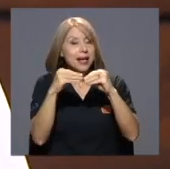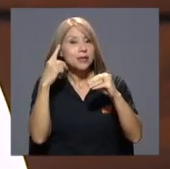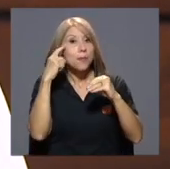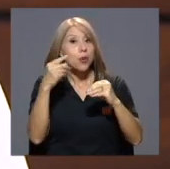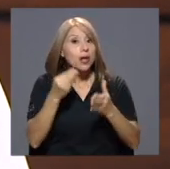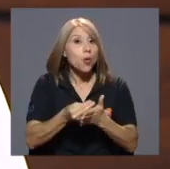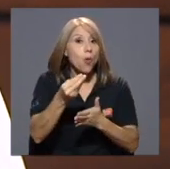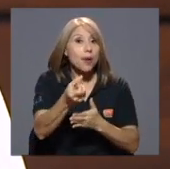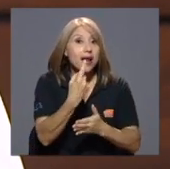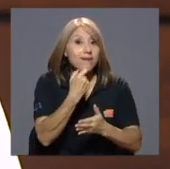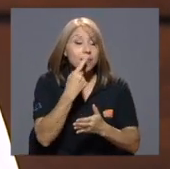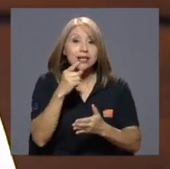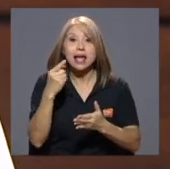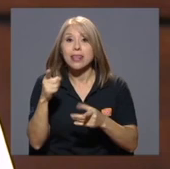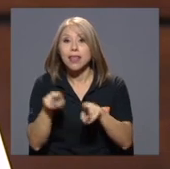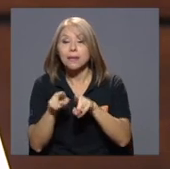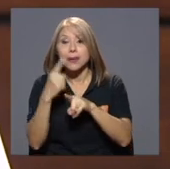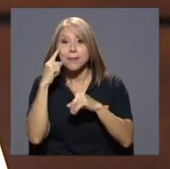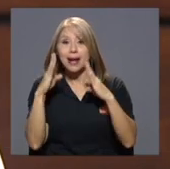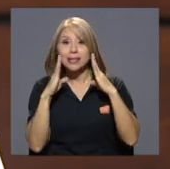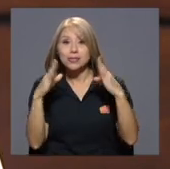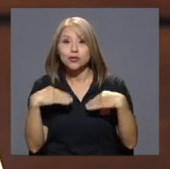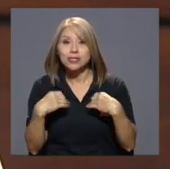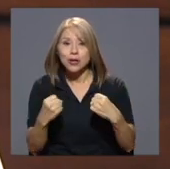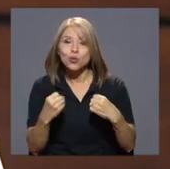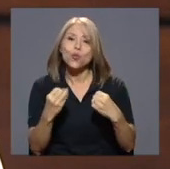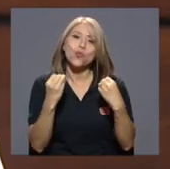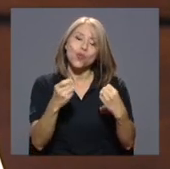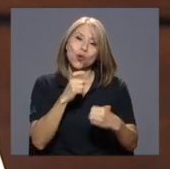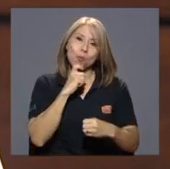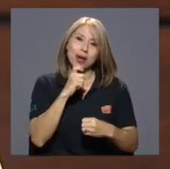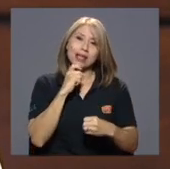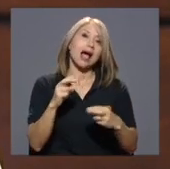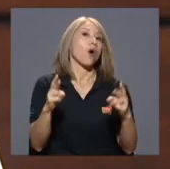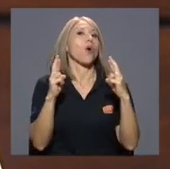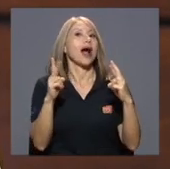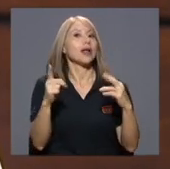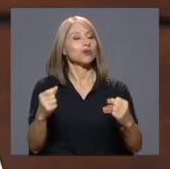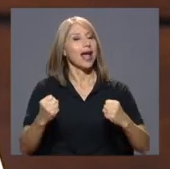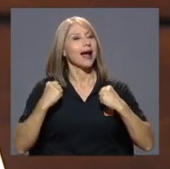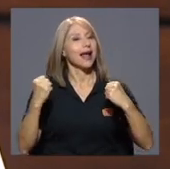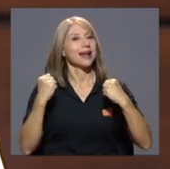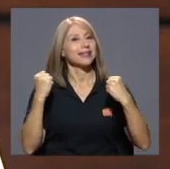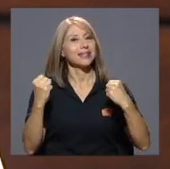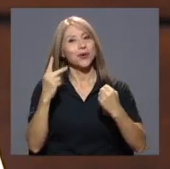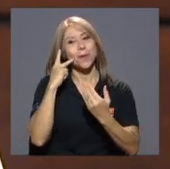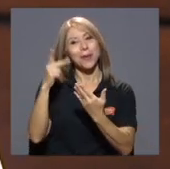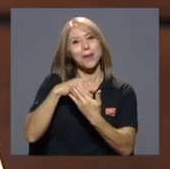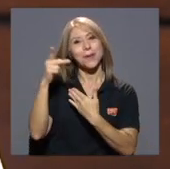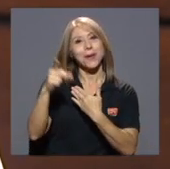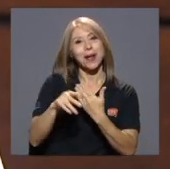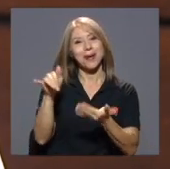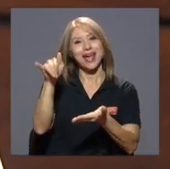situación va a ser totalmente compleja. Y ojalá haga mucho ejercicio, vea esta semana en el 15, mientras toma un